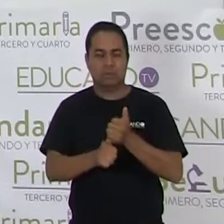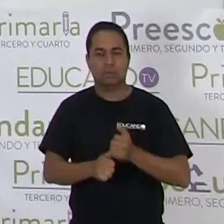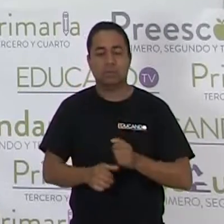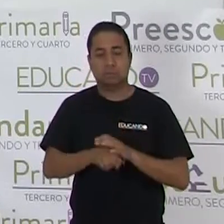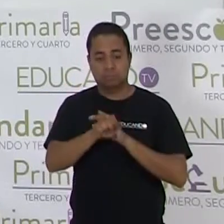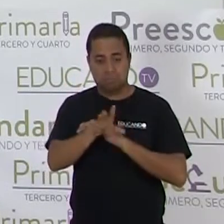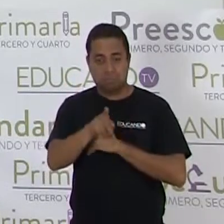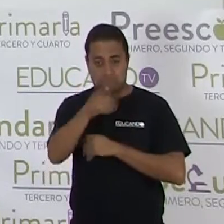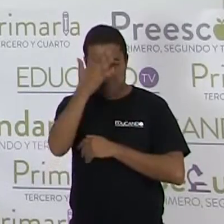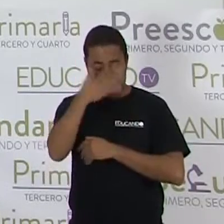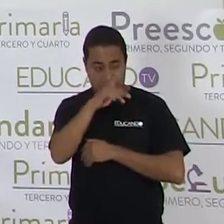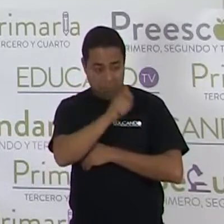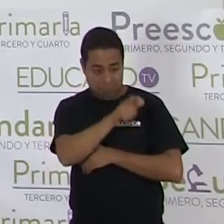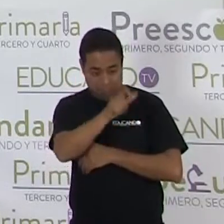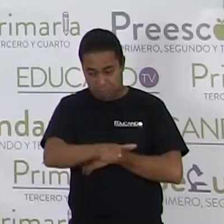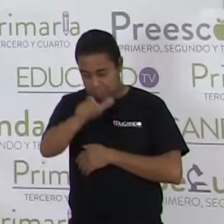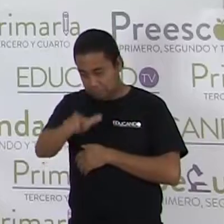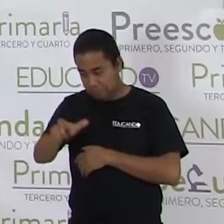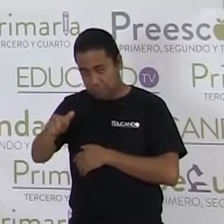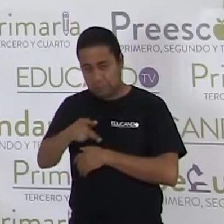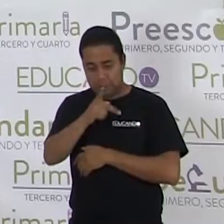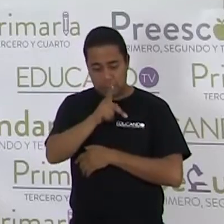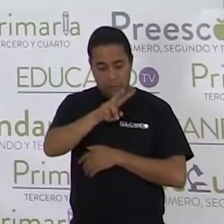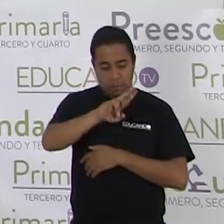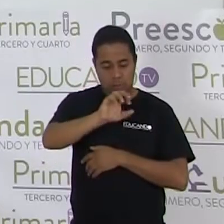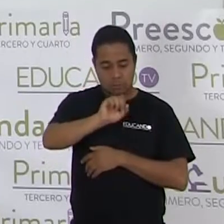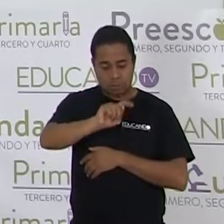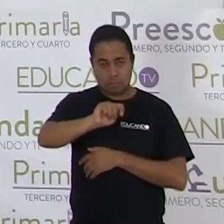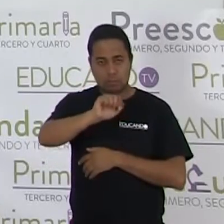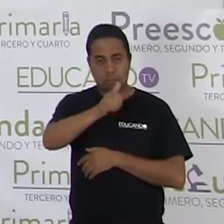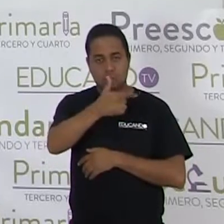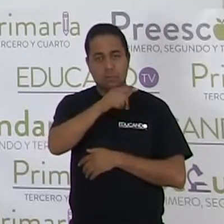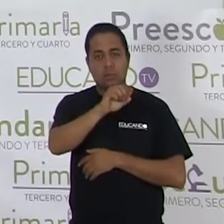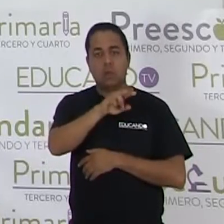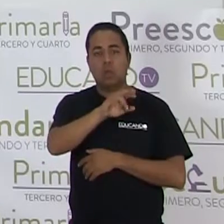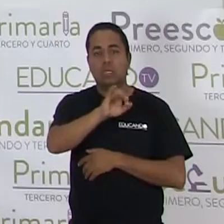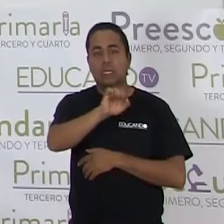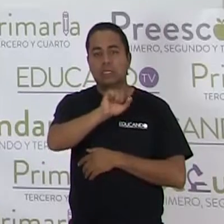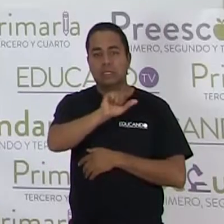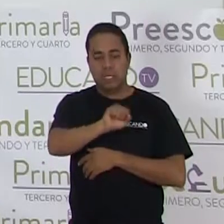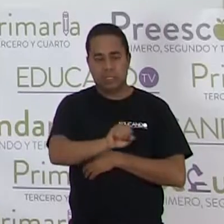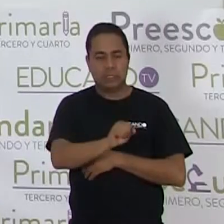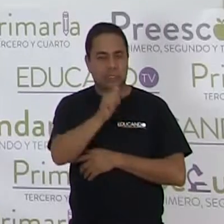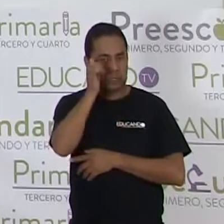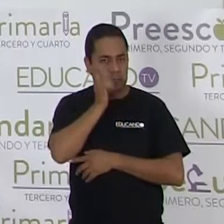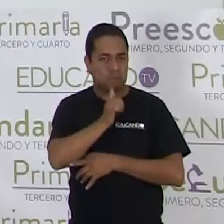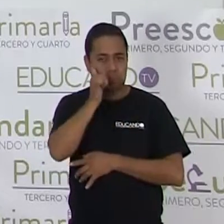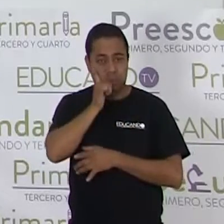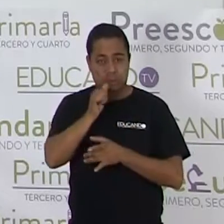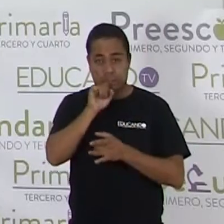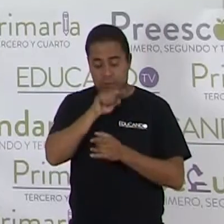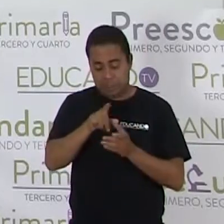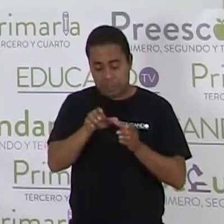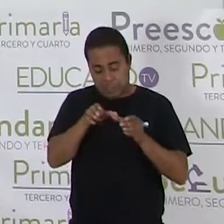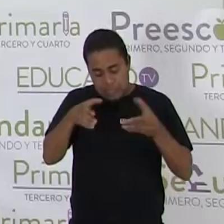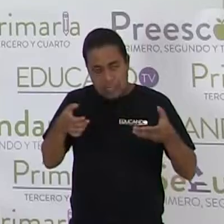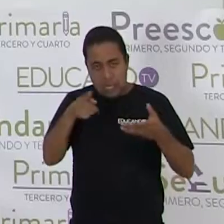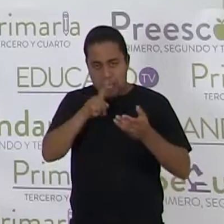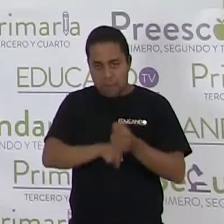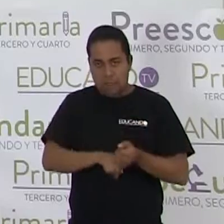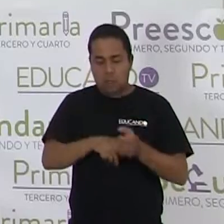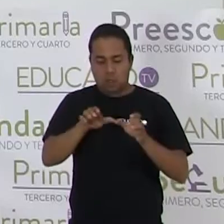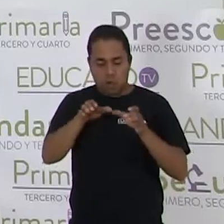los tipos de personajes protagonistas, siempre en todo cuento hay un